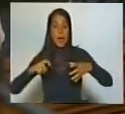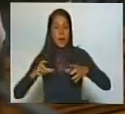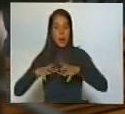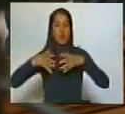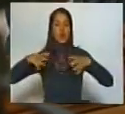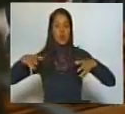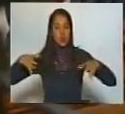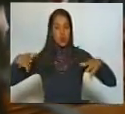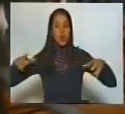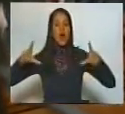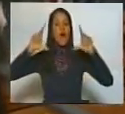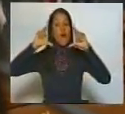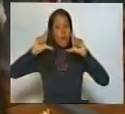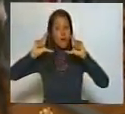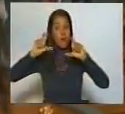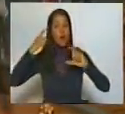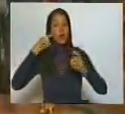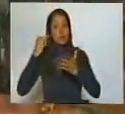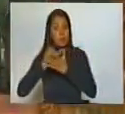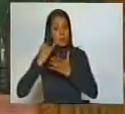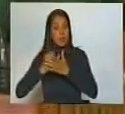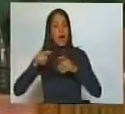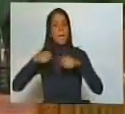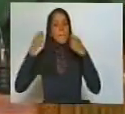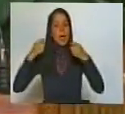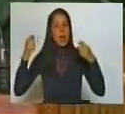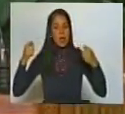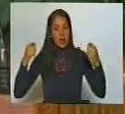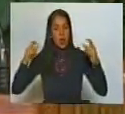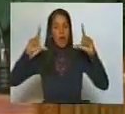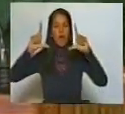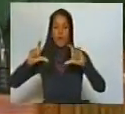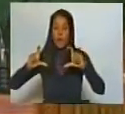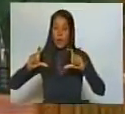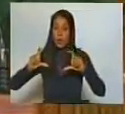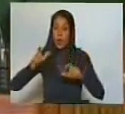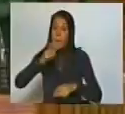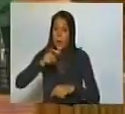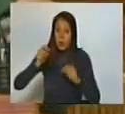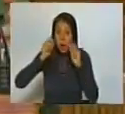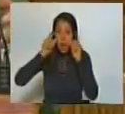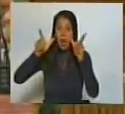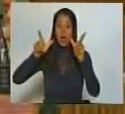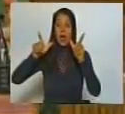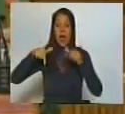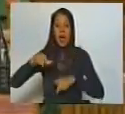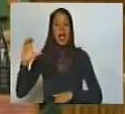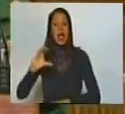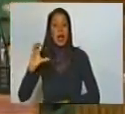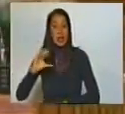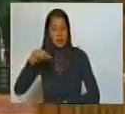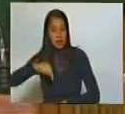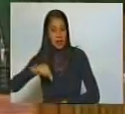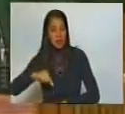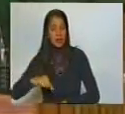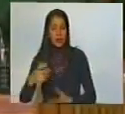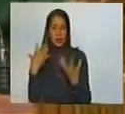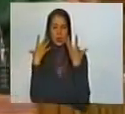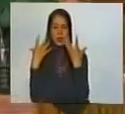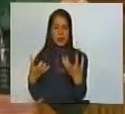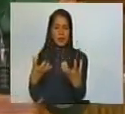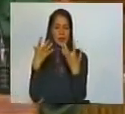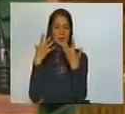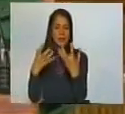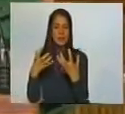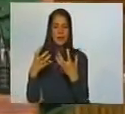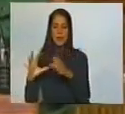está en un periódico de la Universidad de esa época. Yo he mostrado esa foto y la gente no cree que haya sido aquí en Caracas, de la cantidad de gente